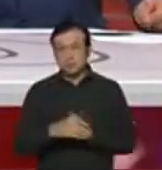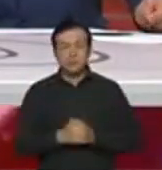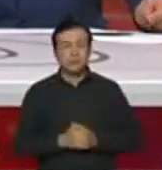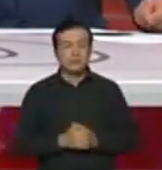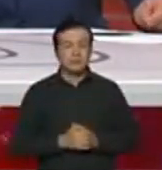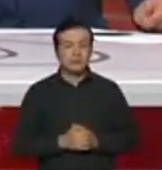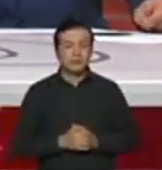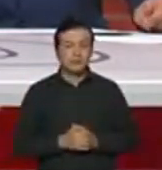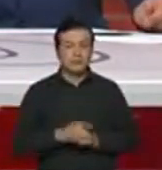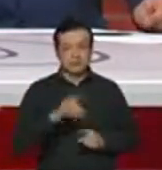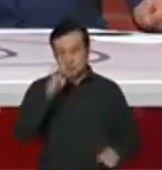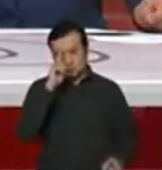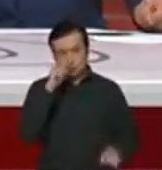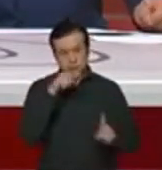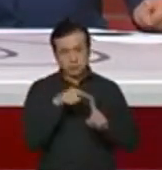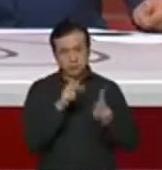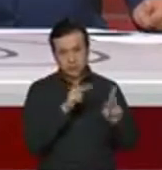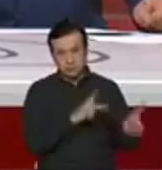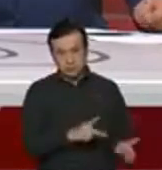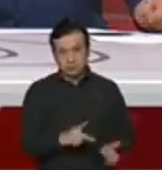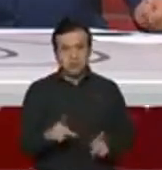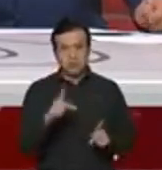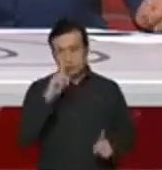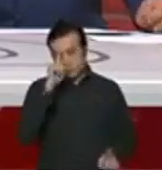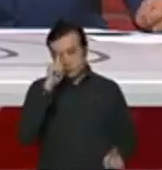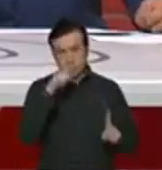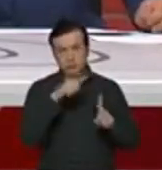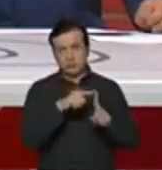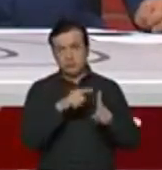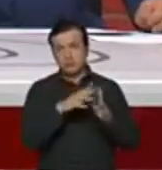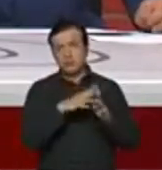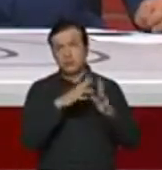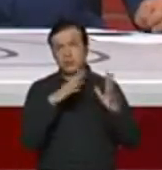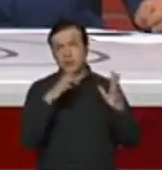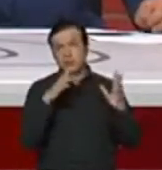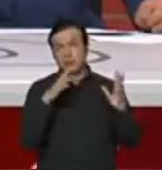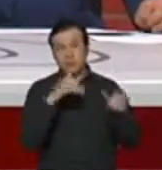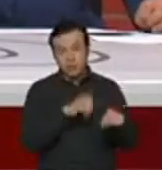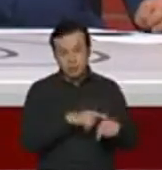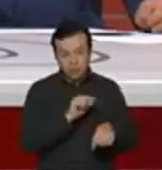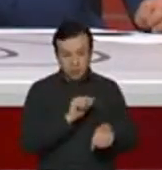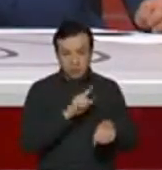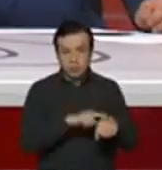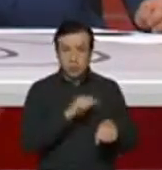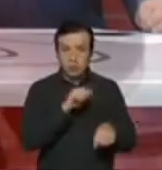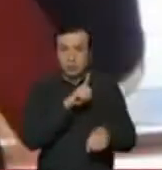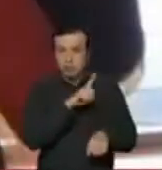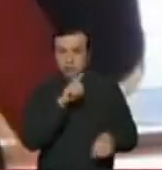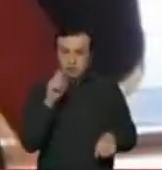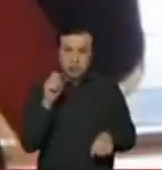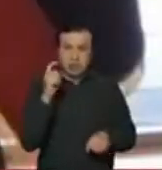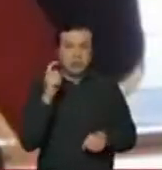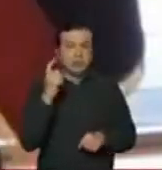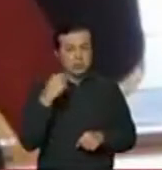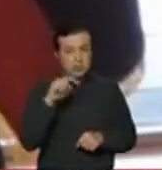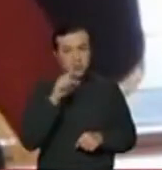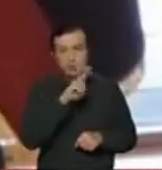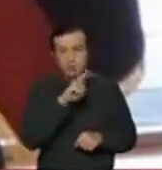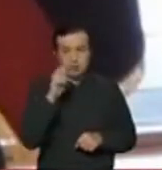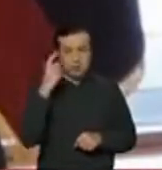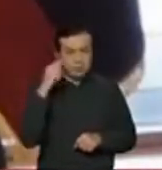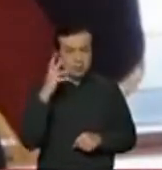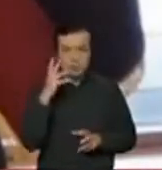Mire, las metas que se tenían planificadas son metas bastante cortas, entre 100 y 200 millones de dólares.